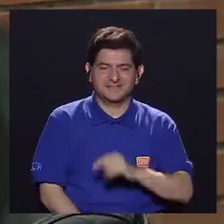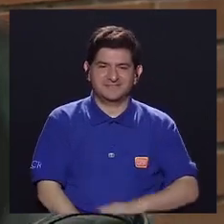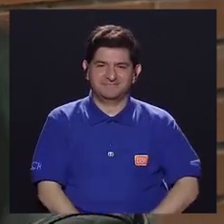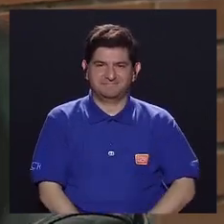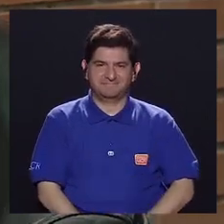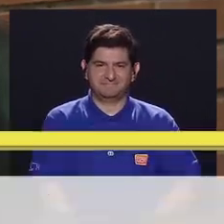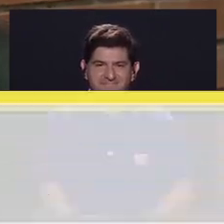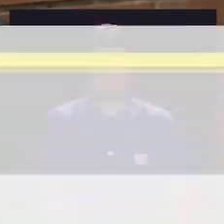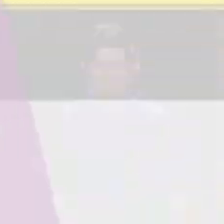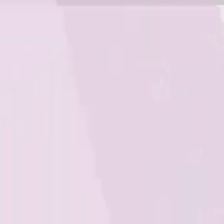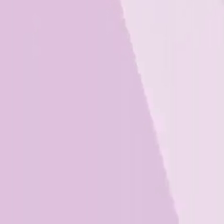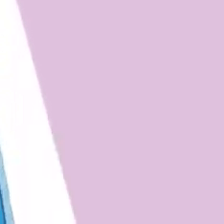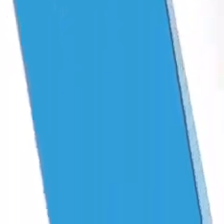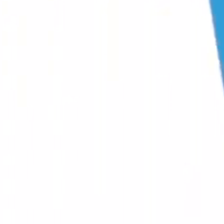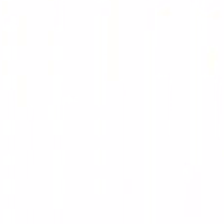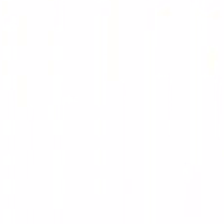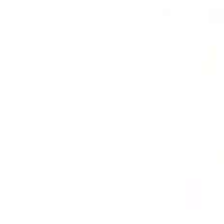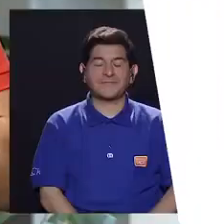muchas gracias, Saúl.